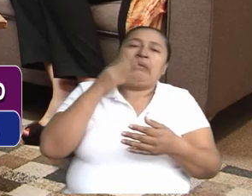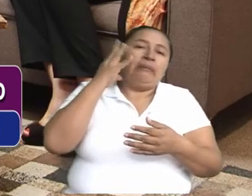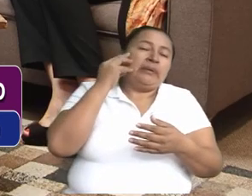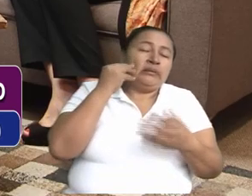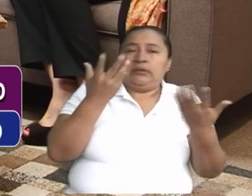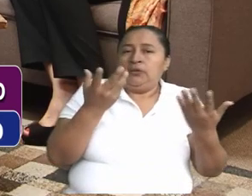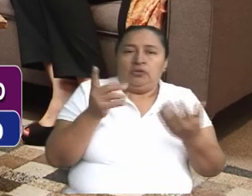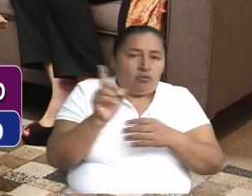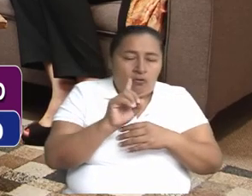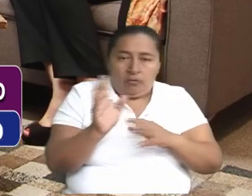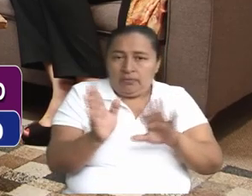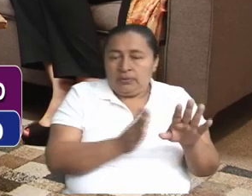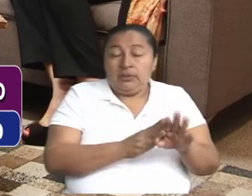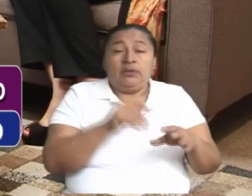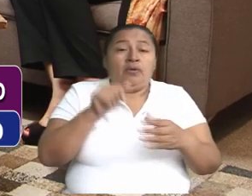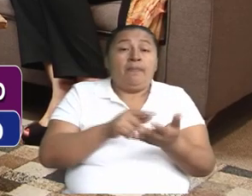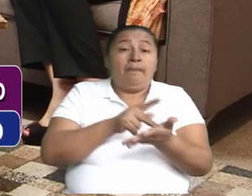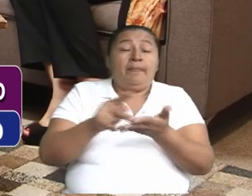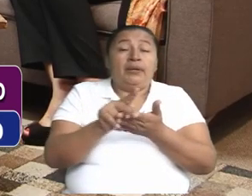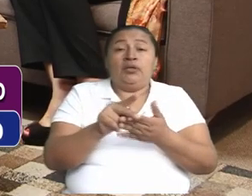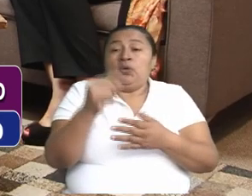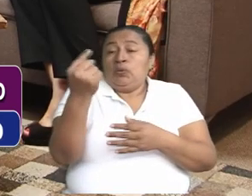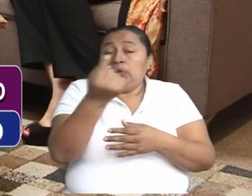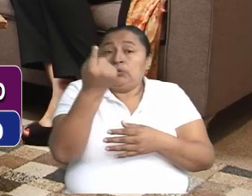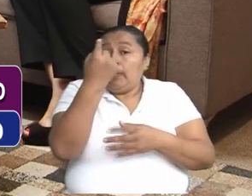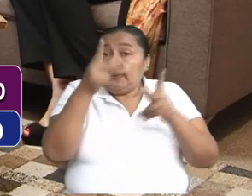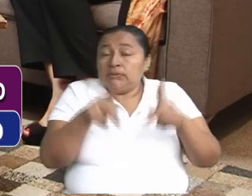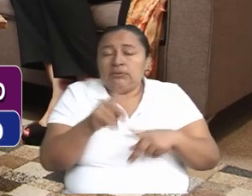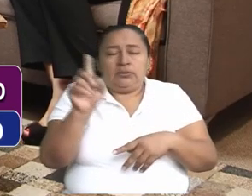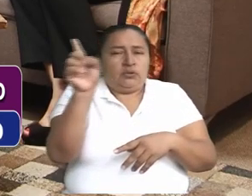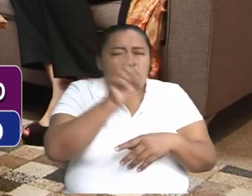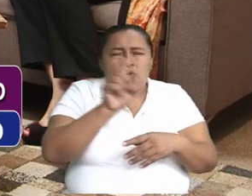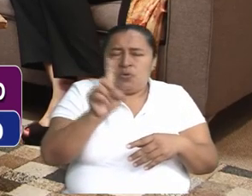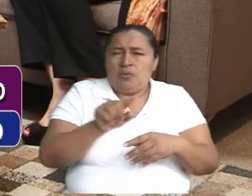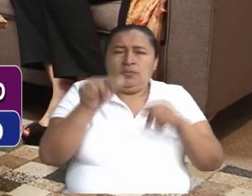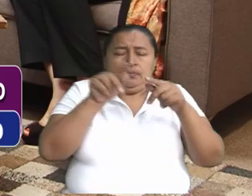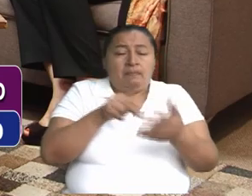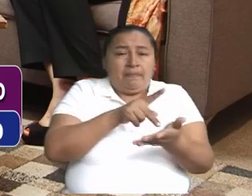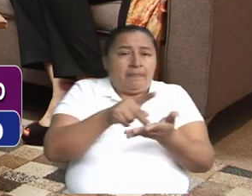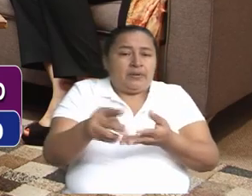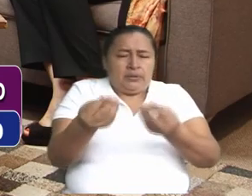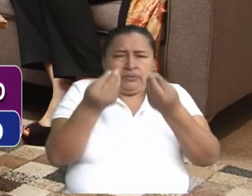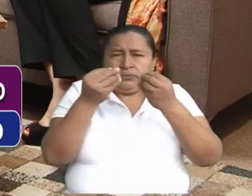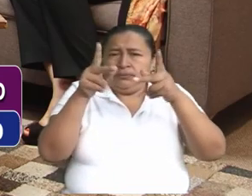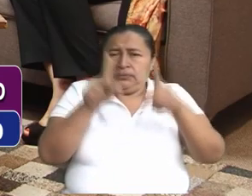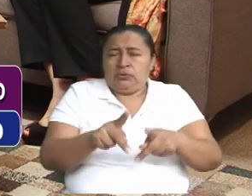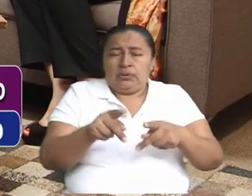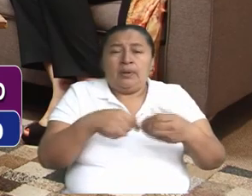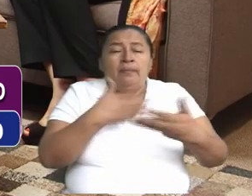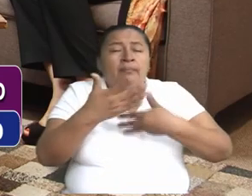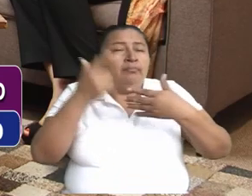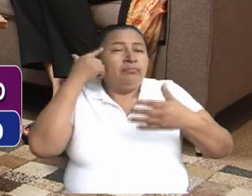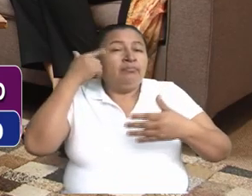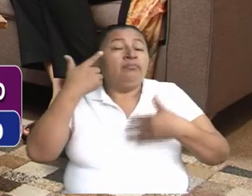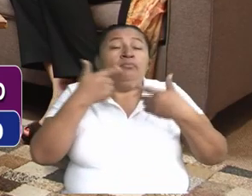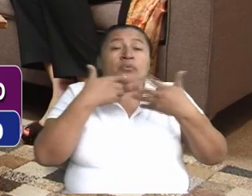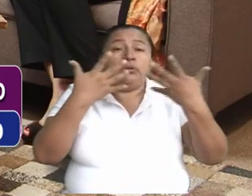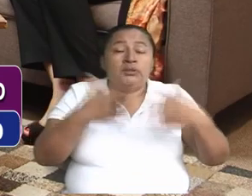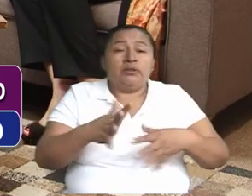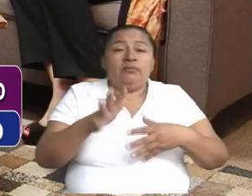partidos puestas en un solo planteamiento. ¿Verdad? Por eso existe, ya se sacó un